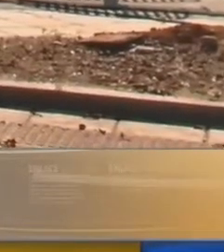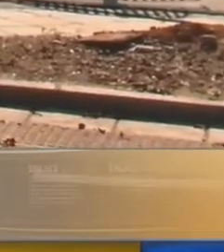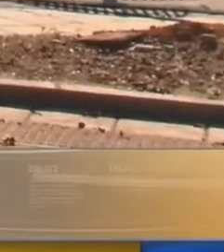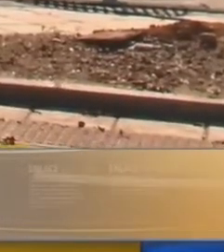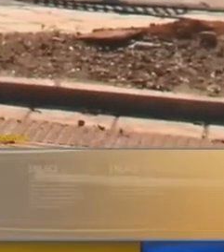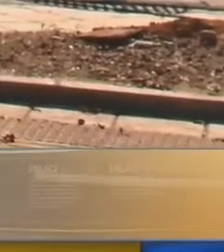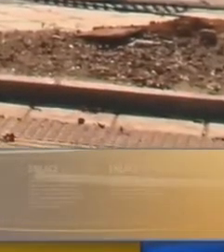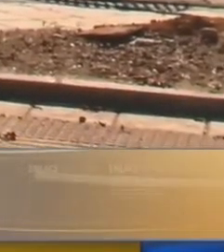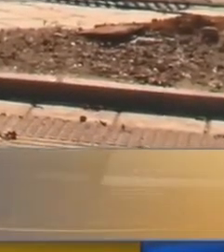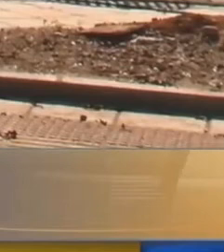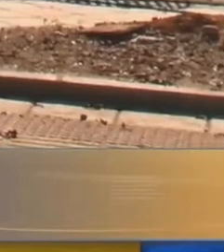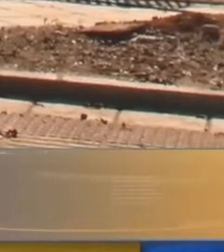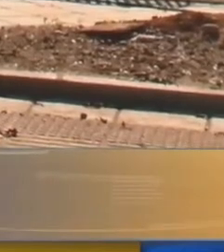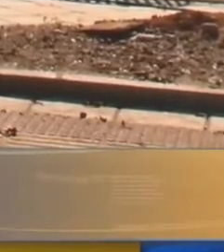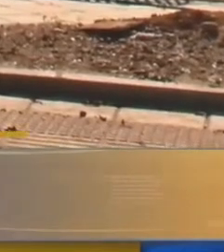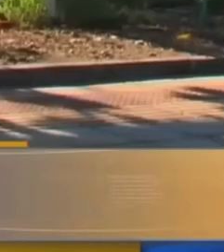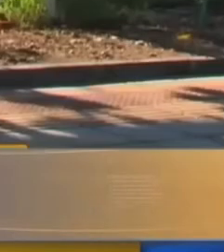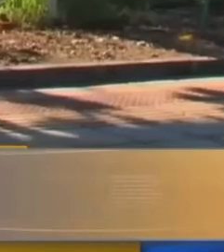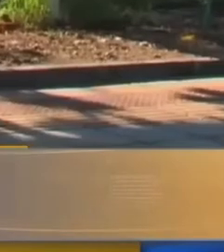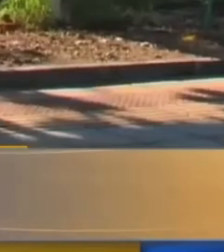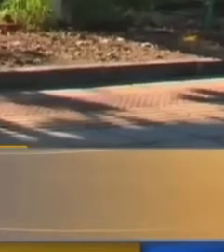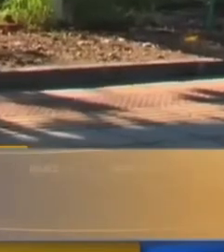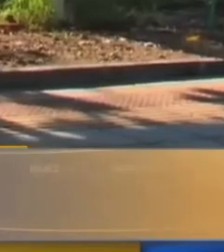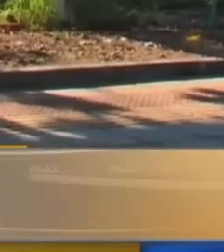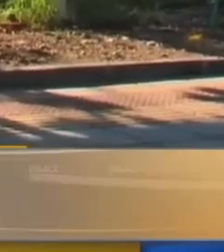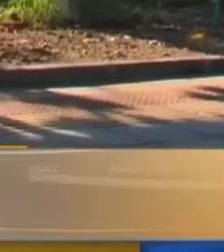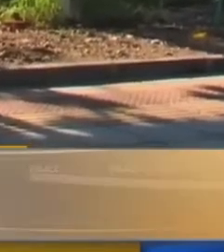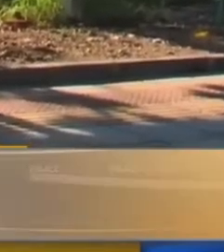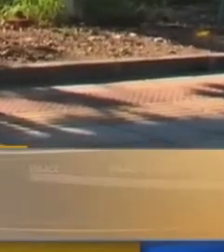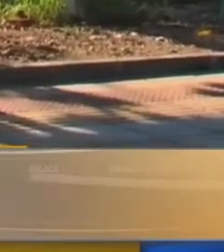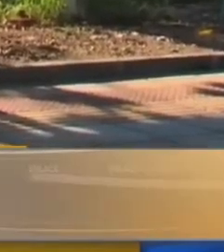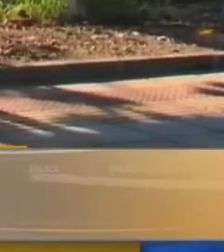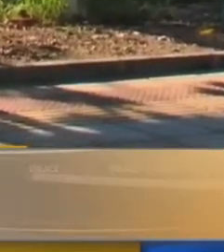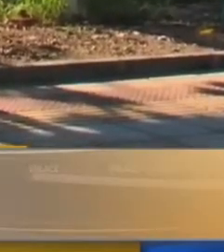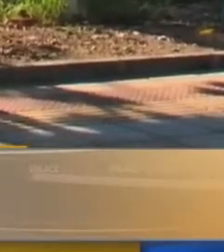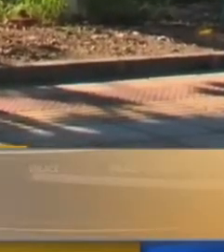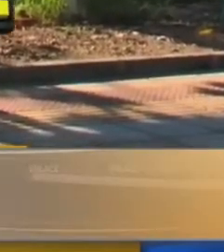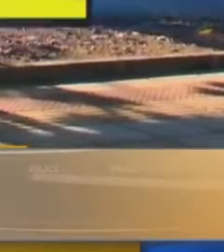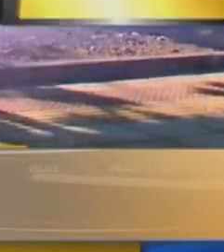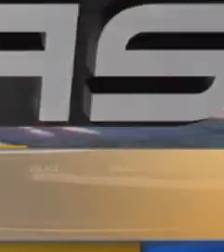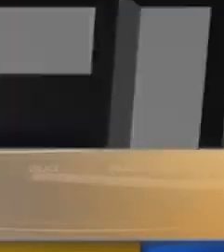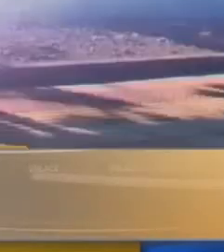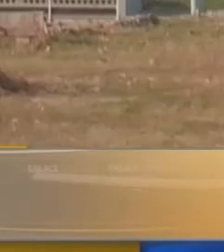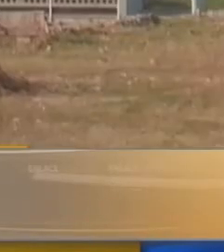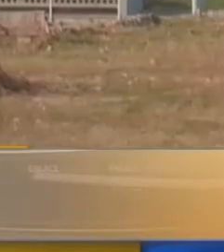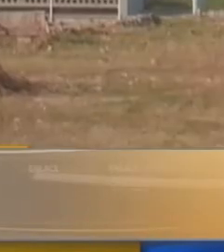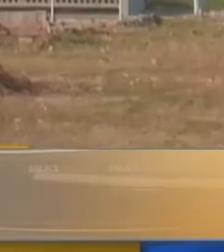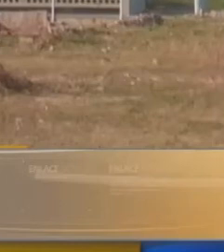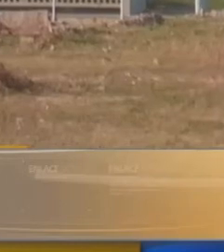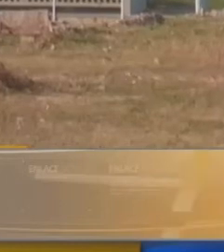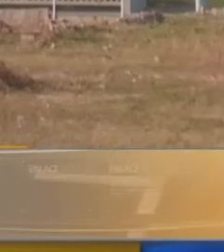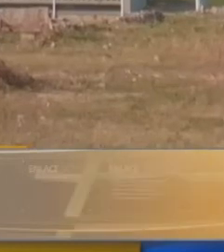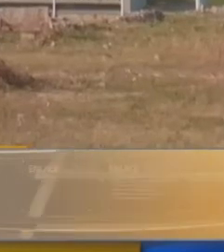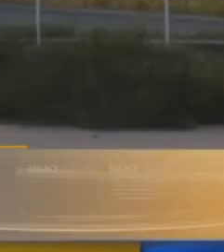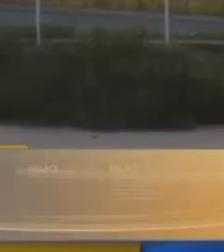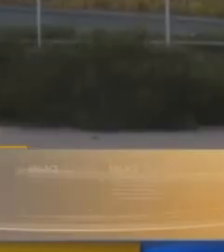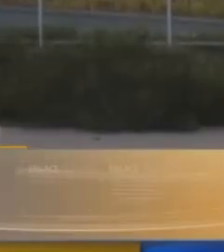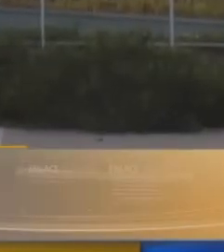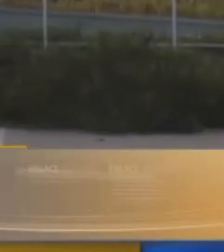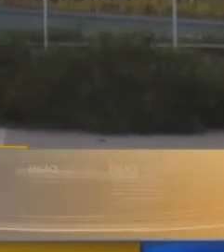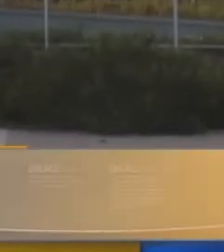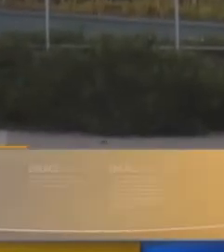del Parque a la Vida. Aseguró que los trabajos no serán entregados a la comunidad este año. Están abiertas las